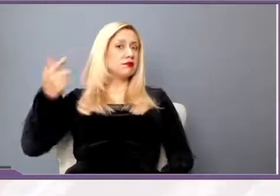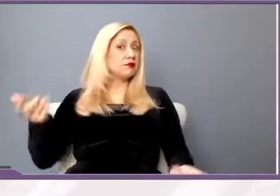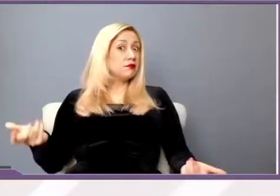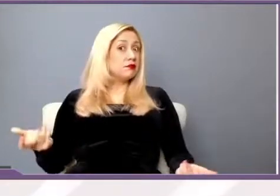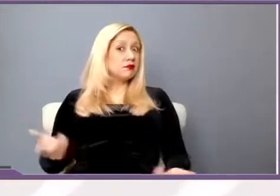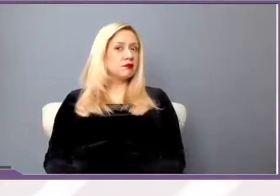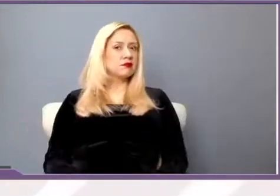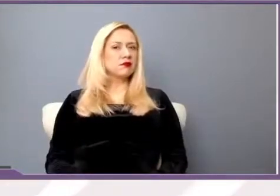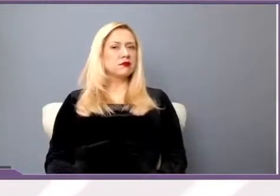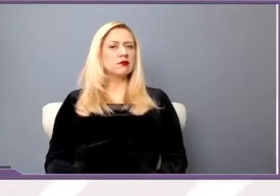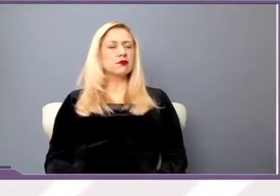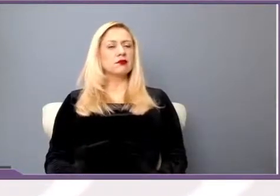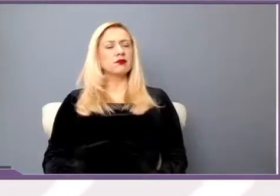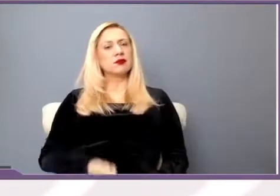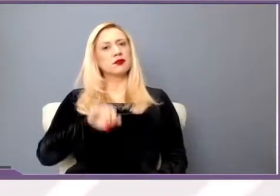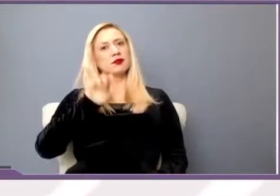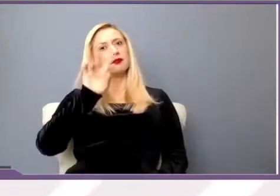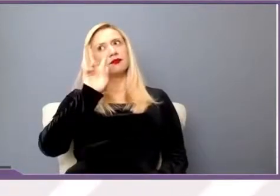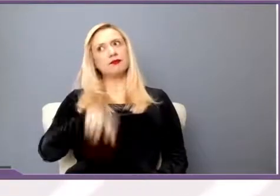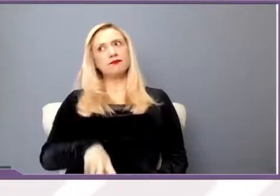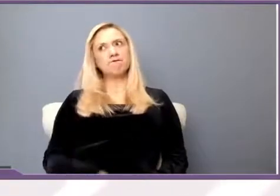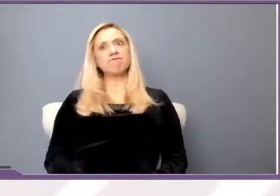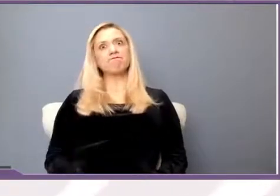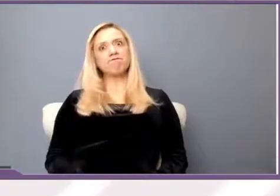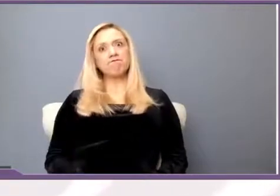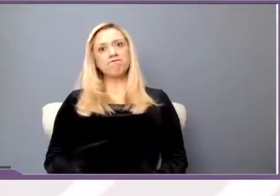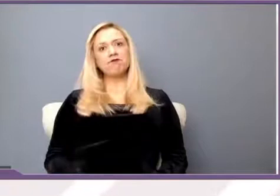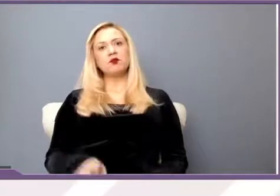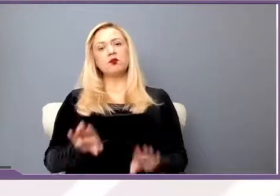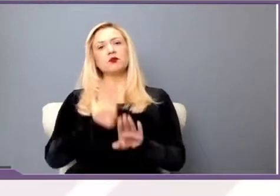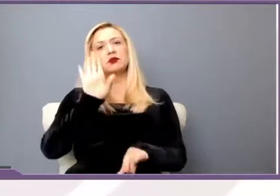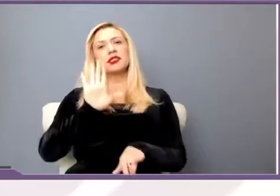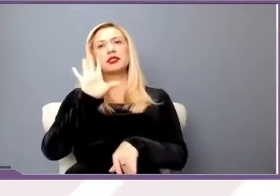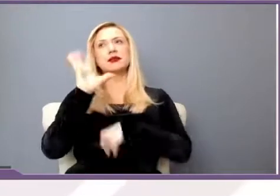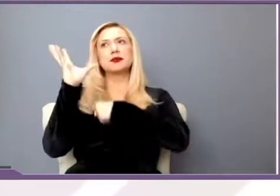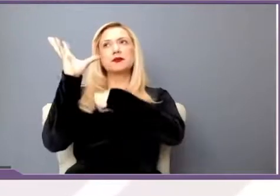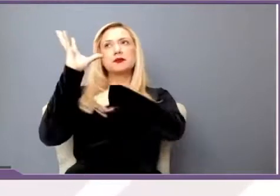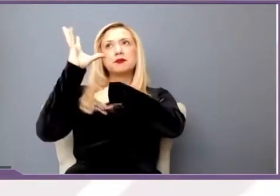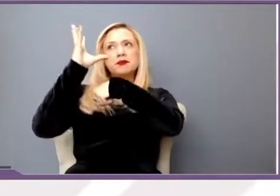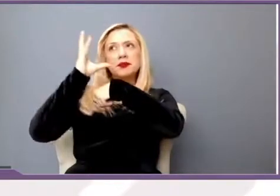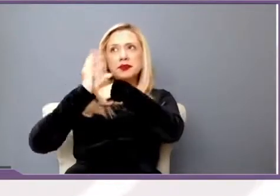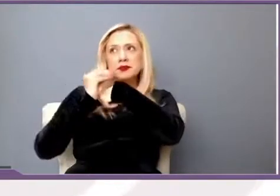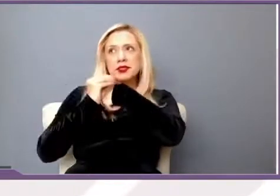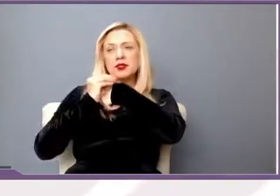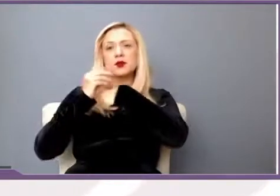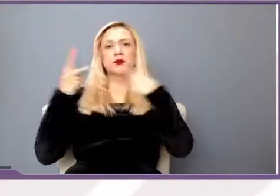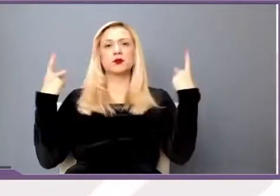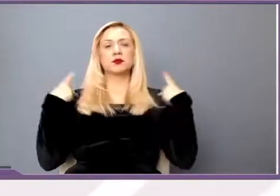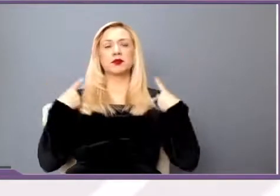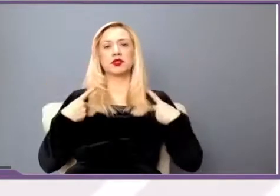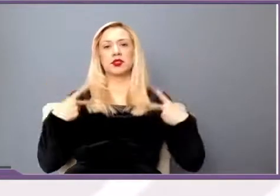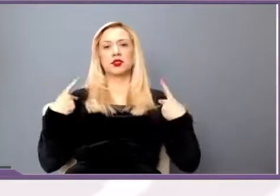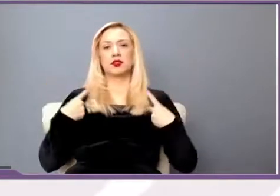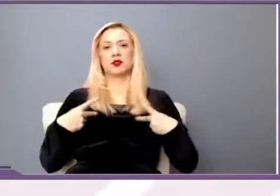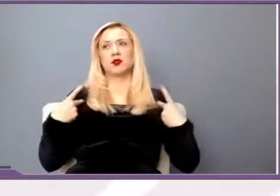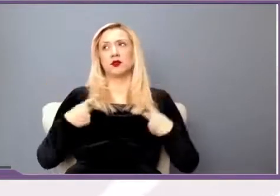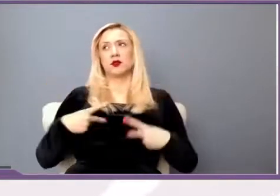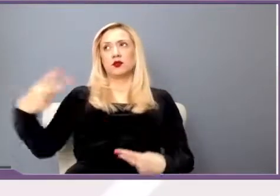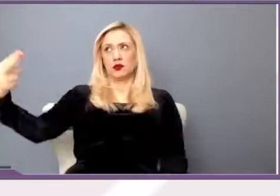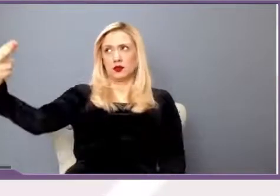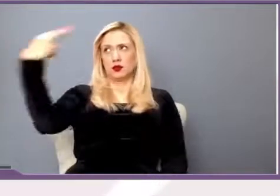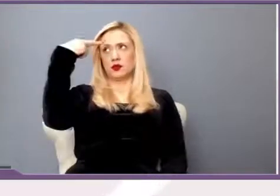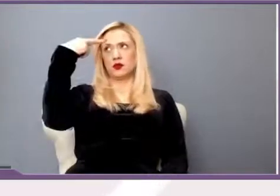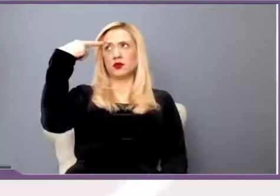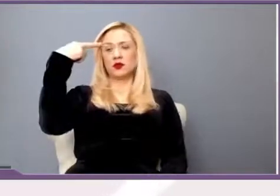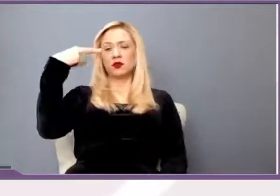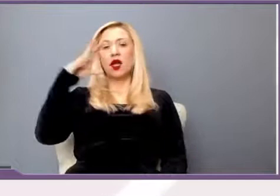Sí, y mencionar también como esta licencia, ya decían ustedes, que se dan las personas de diagnosticar los cuerpos solamente con verlos,